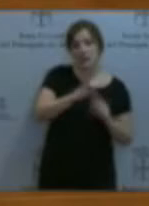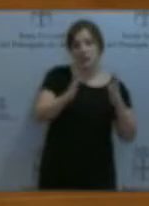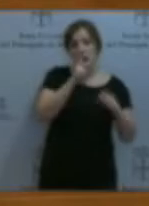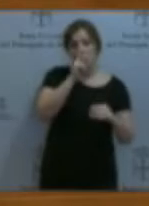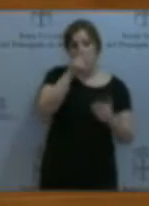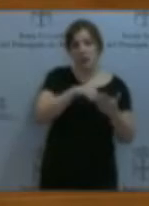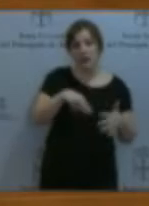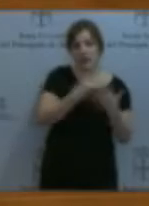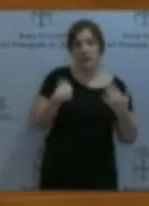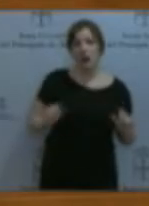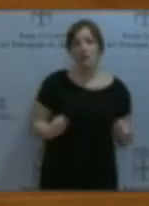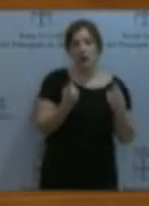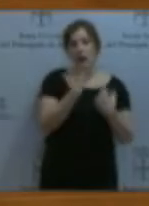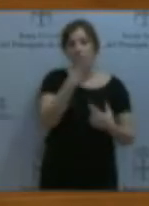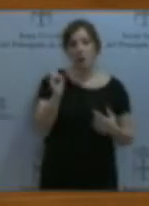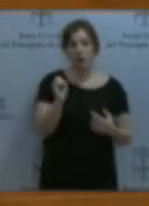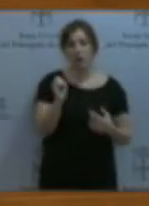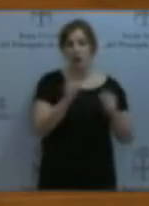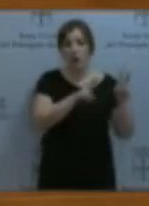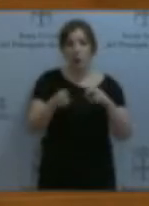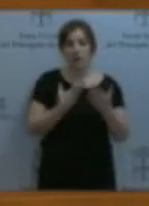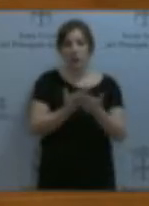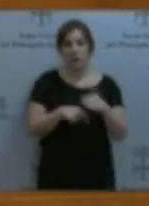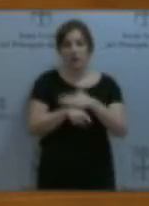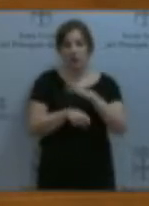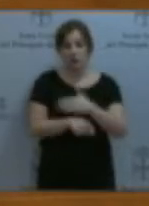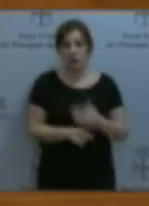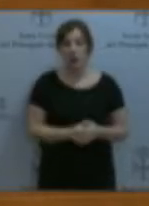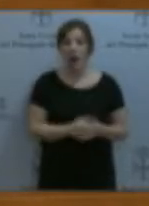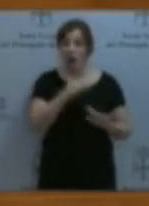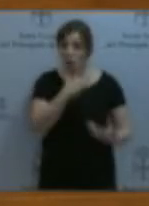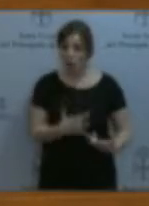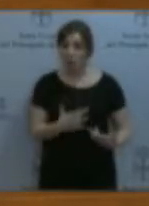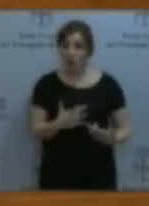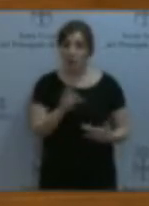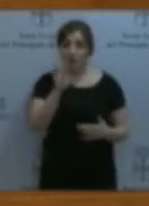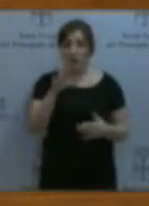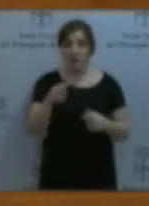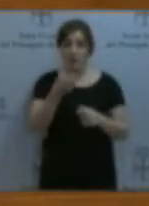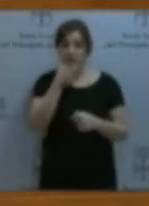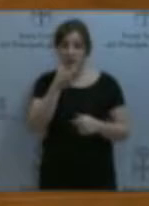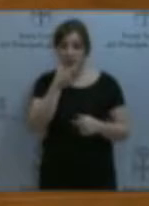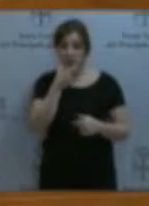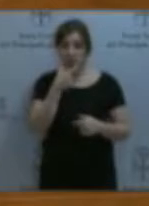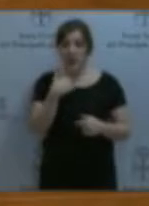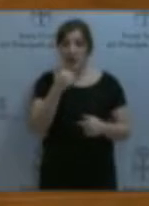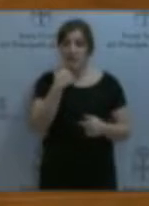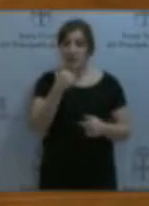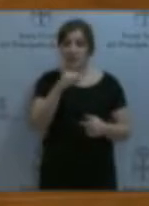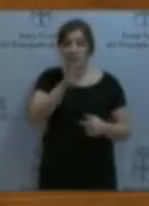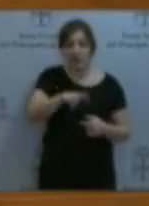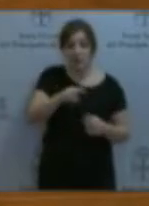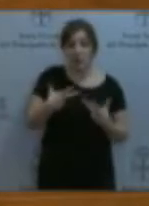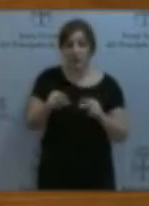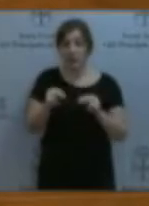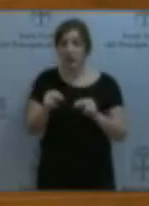constan ya formalizadas más de 50 nuevas encomiendas de gestión. A día de hoy, 15 de septiembre, casi acabado el tercer trimestre, aún no se han publicado los